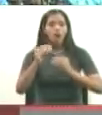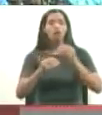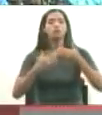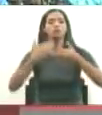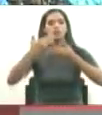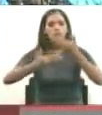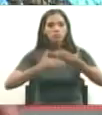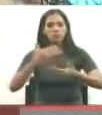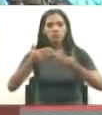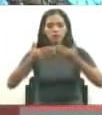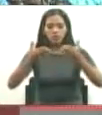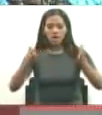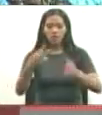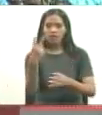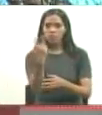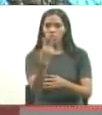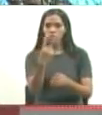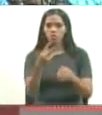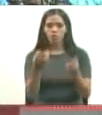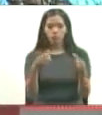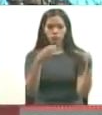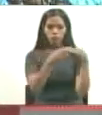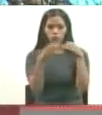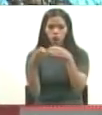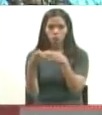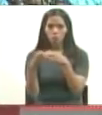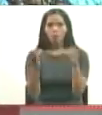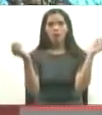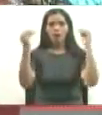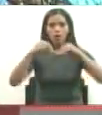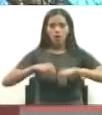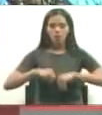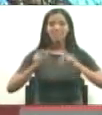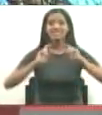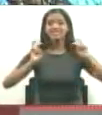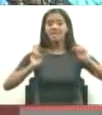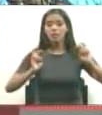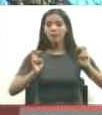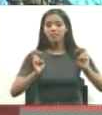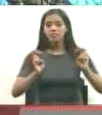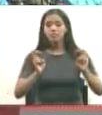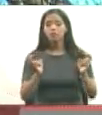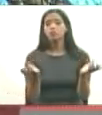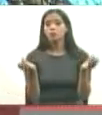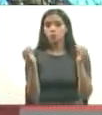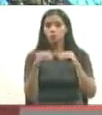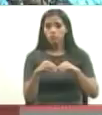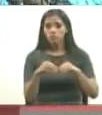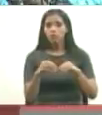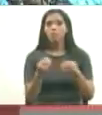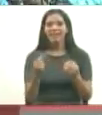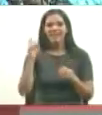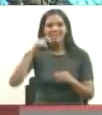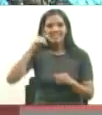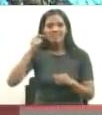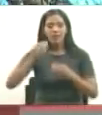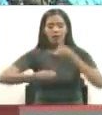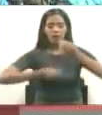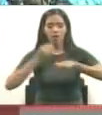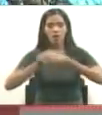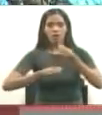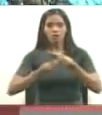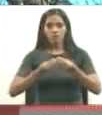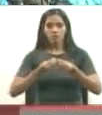dos partes para tocar temas comunes o temas que no son comunes, que es necesario hacerlos